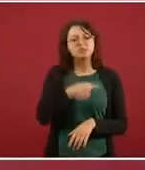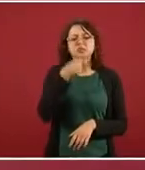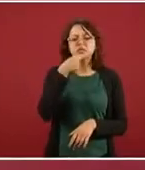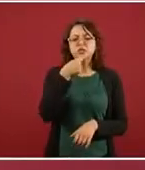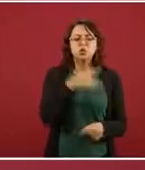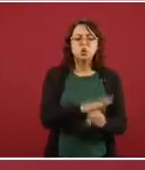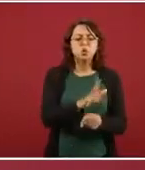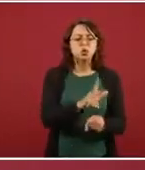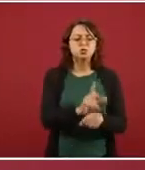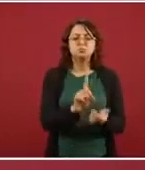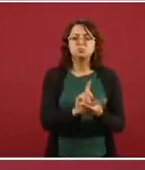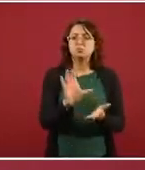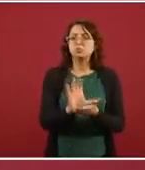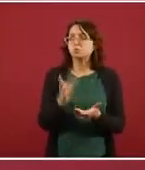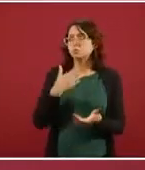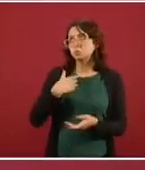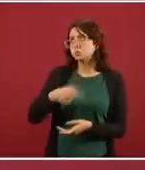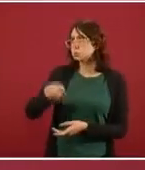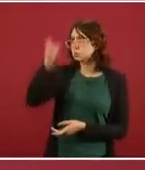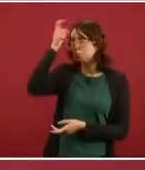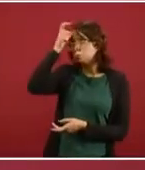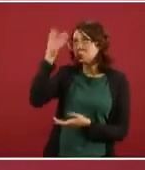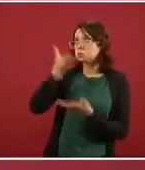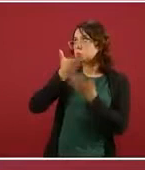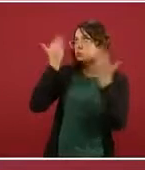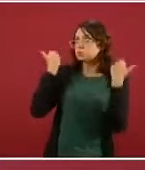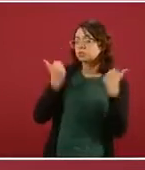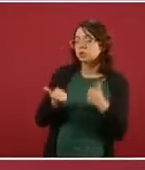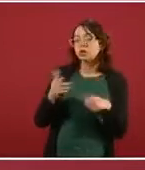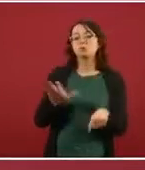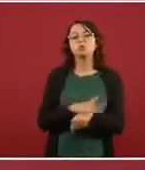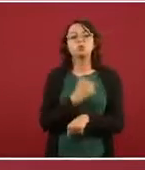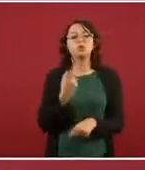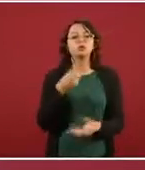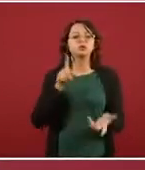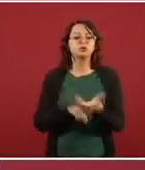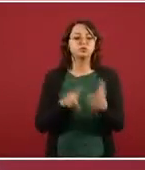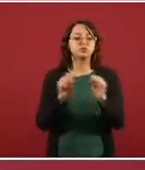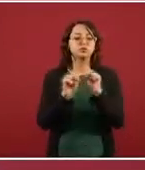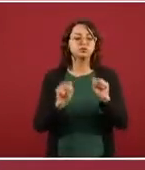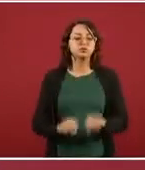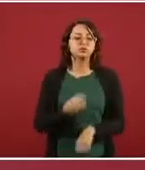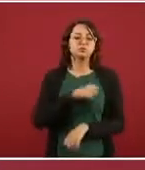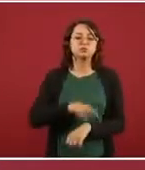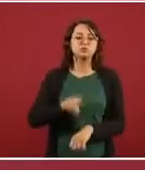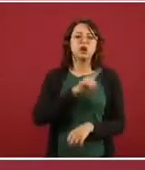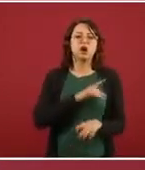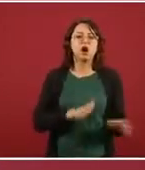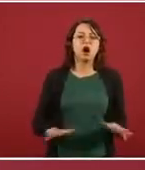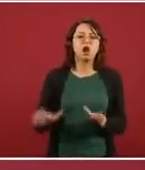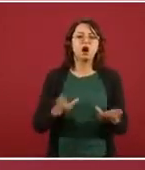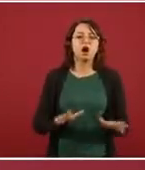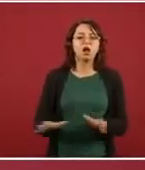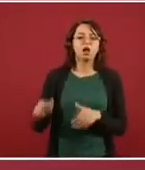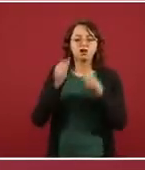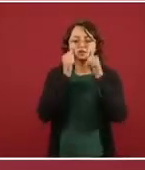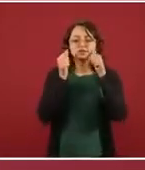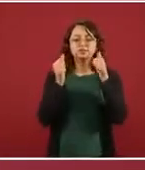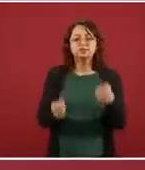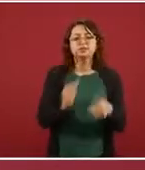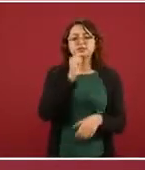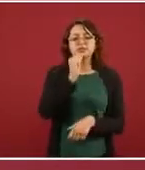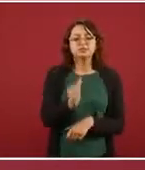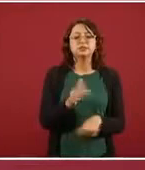y nos dice que no tiene un diagnóstico, porque el sistema de salud los ha dejado afuera, y por eso es